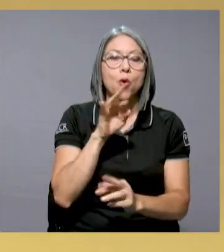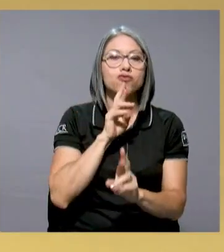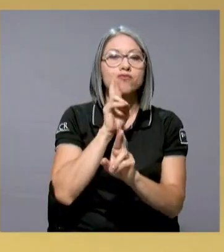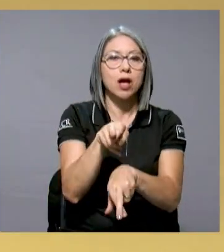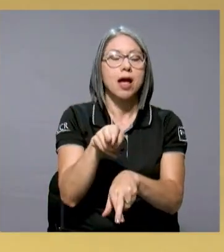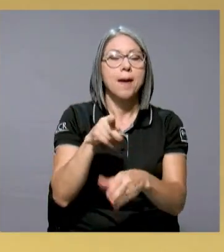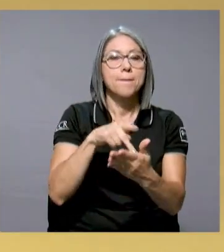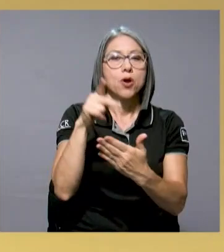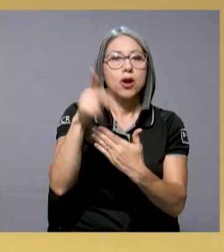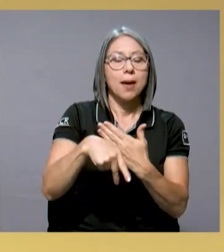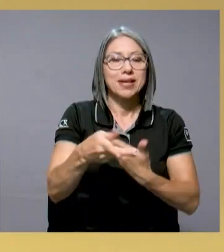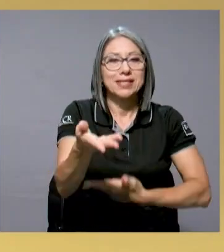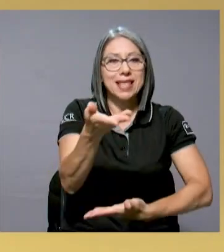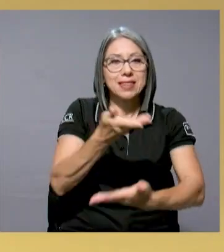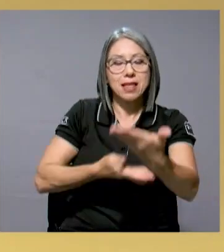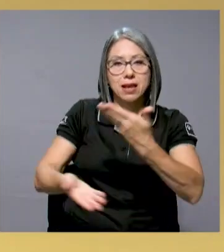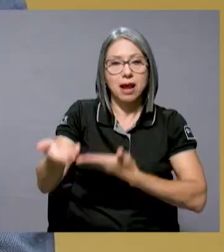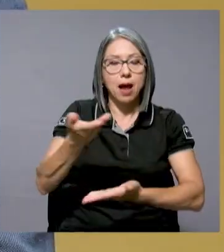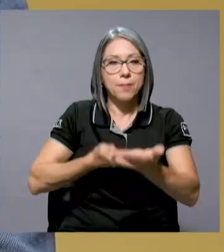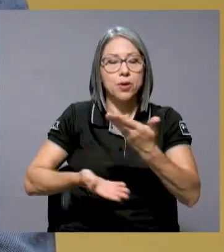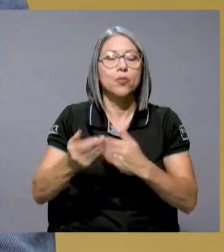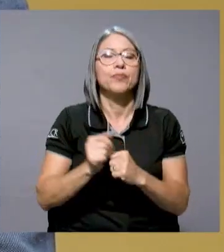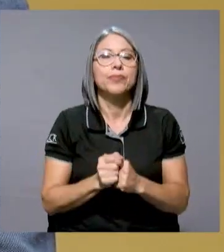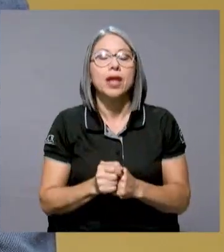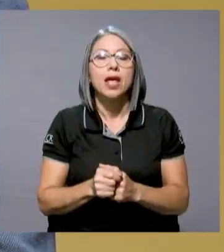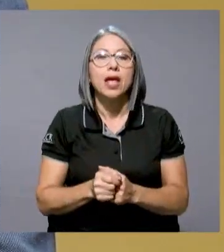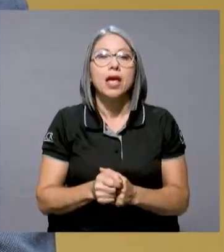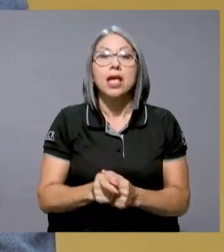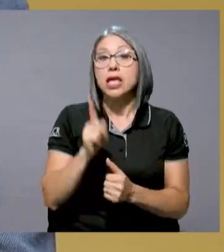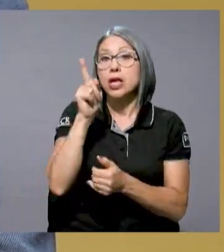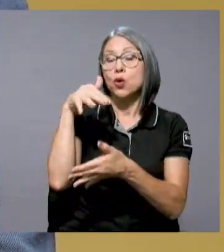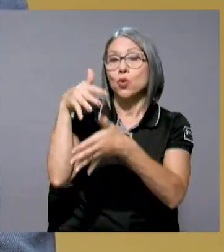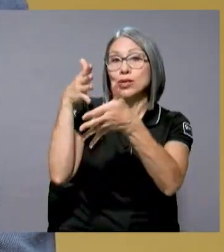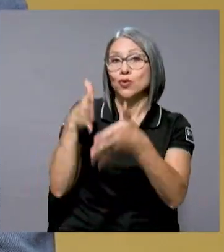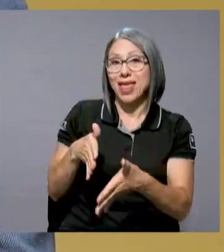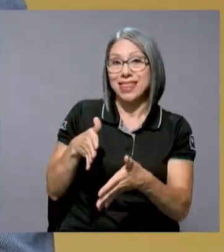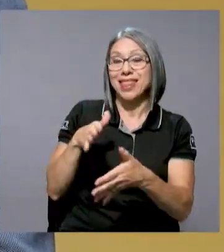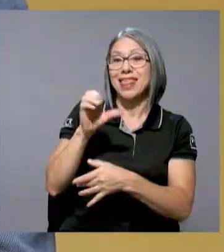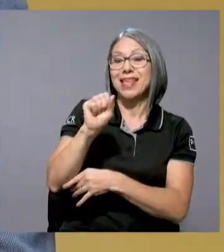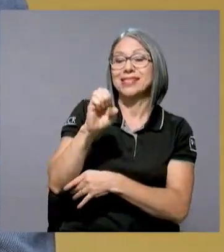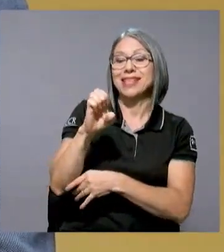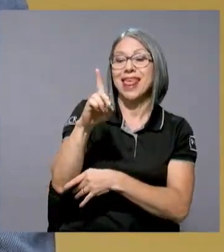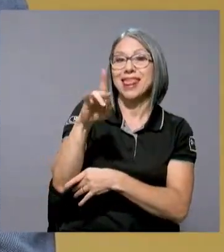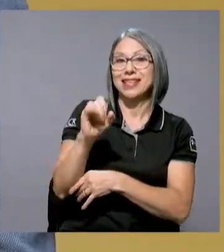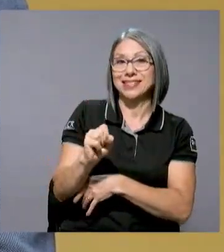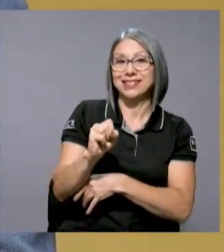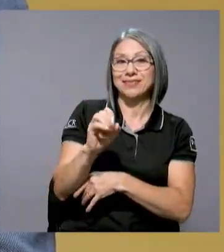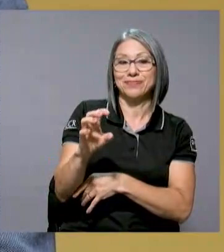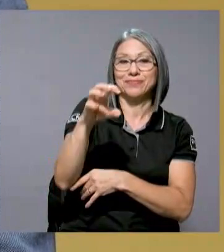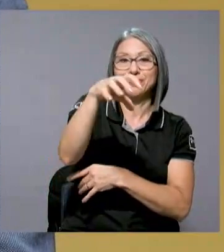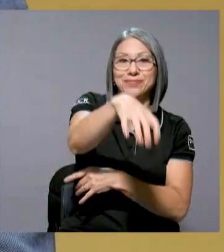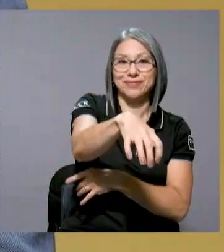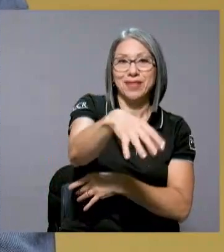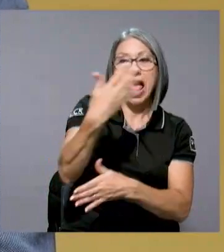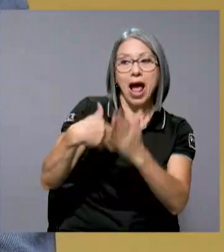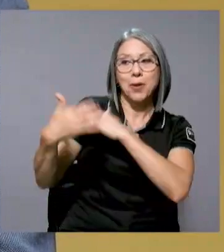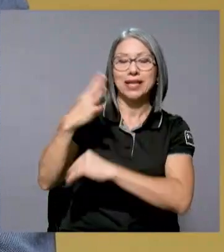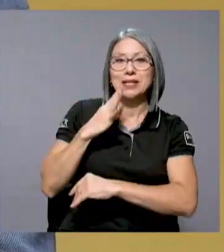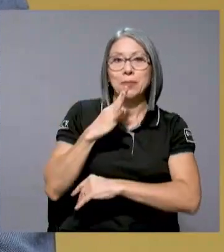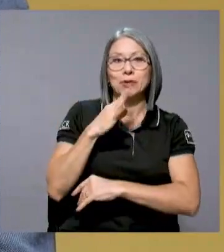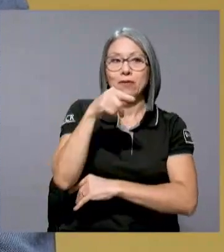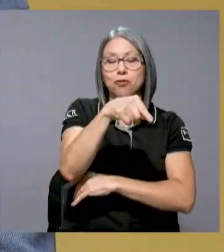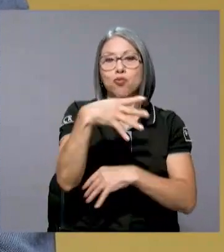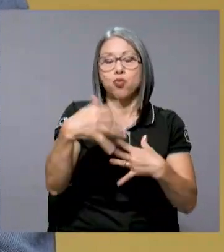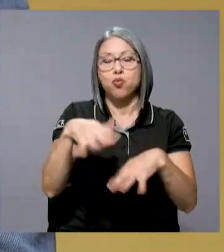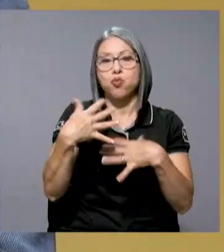programas de intercambio nuestros, y tuvimos un estudiante de sedes, particularmente ahora que estábamos hablando del impacto de las sedes, lo cual